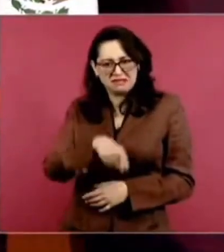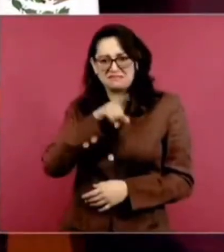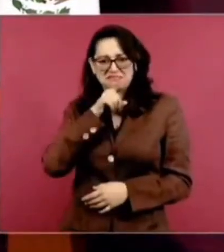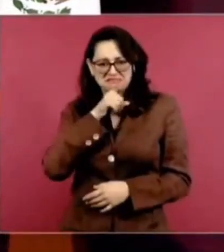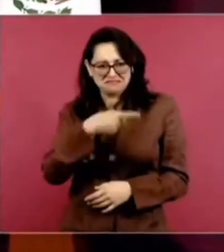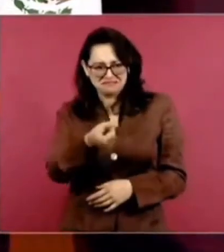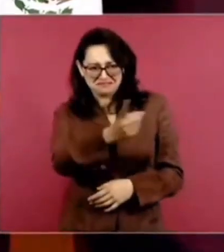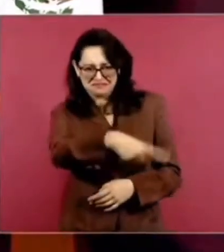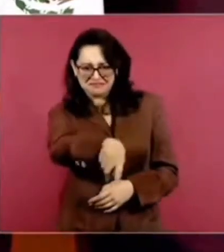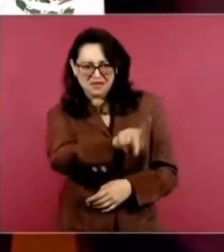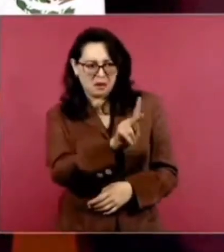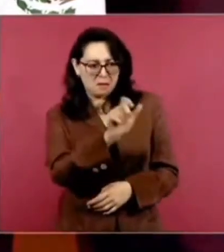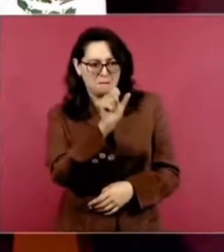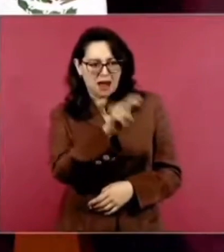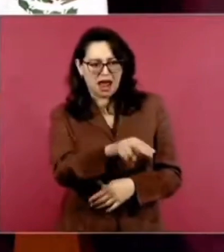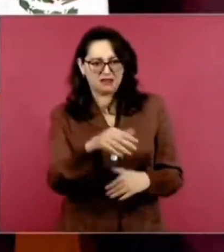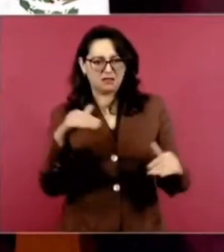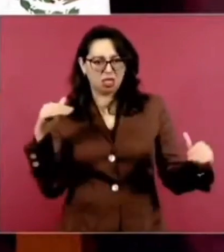así, igual,